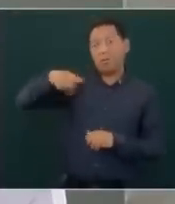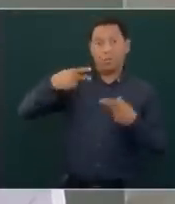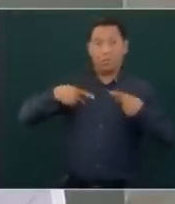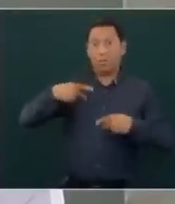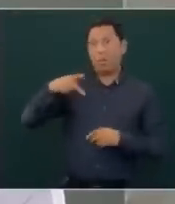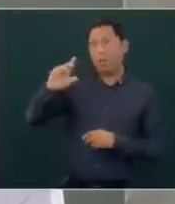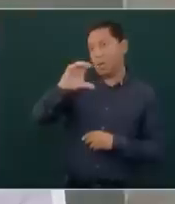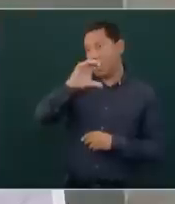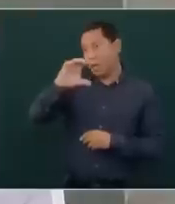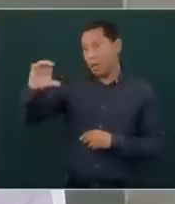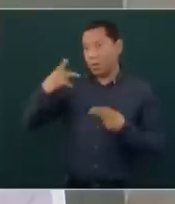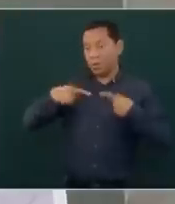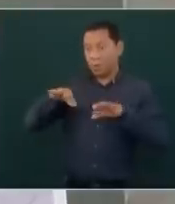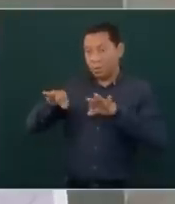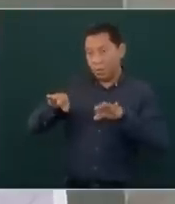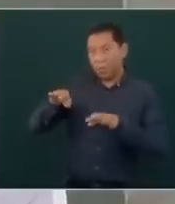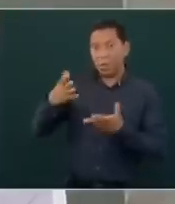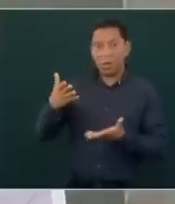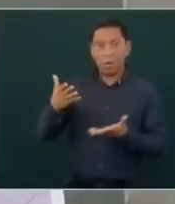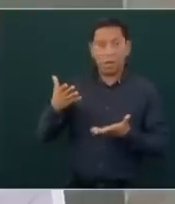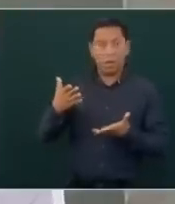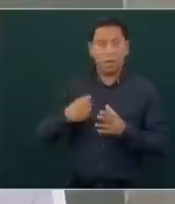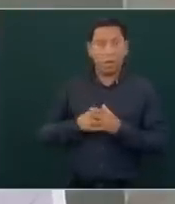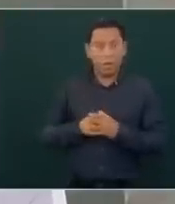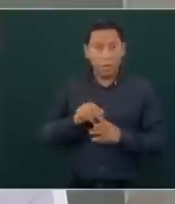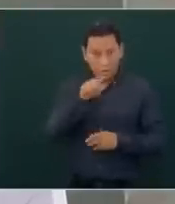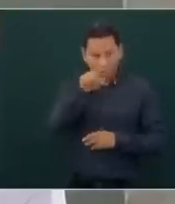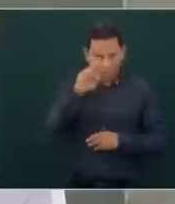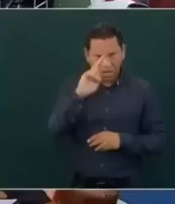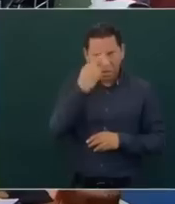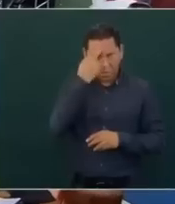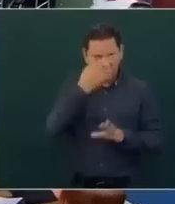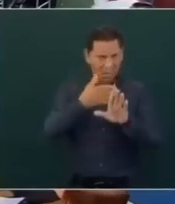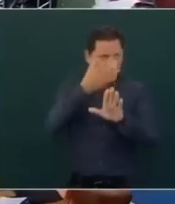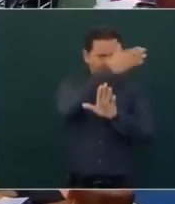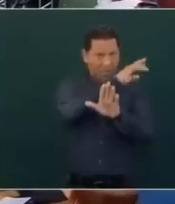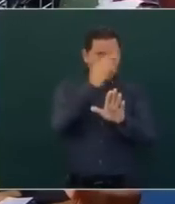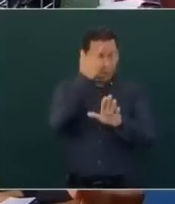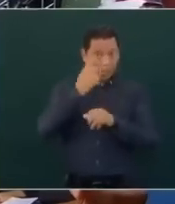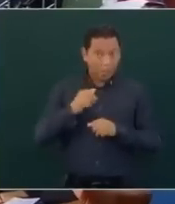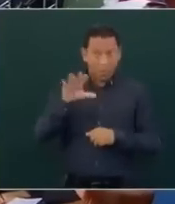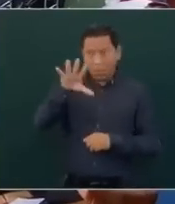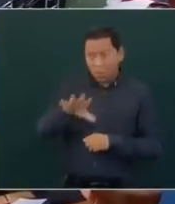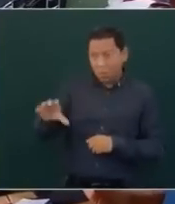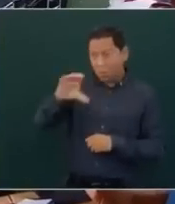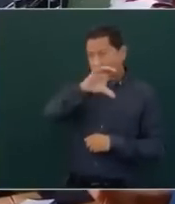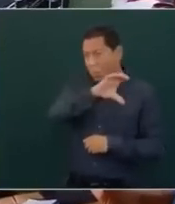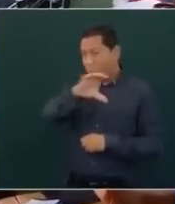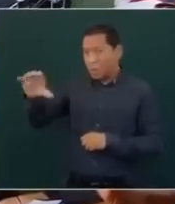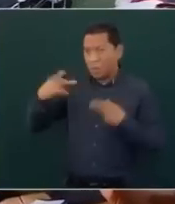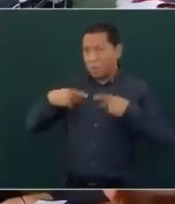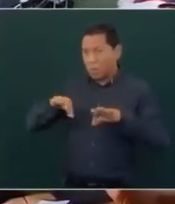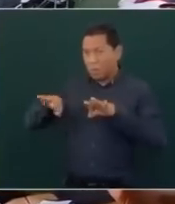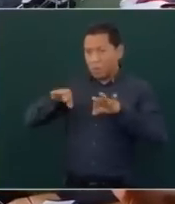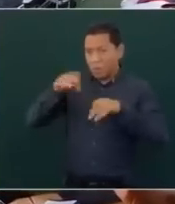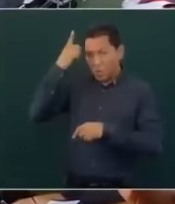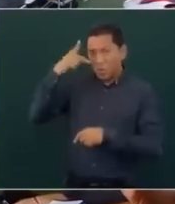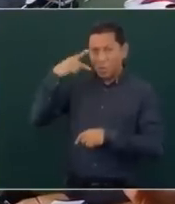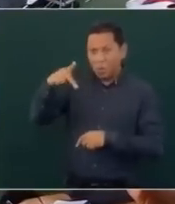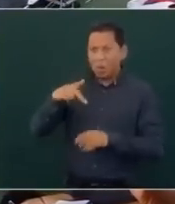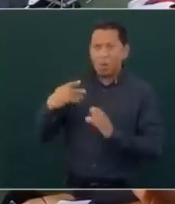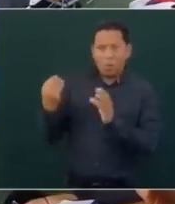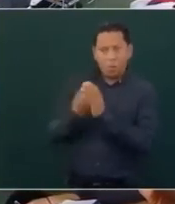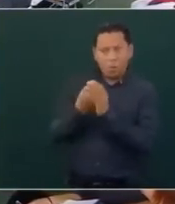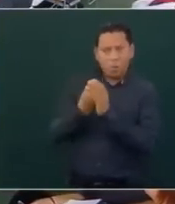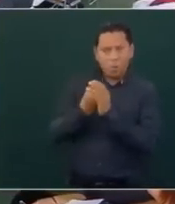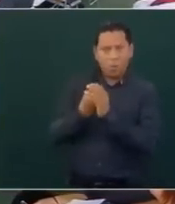campesinos. Acuérdense que privatizaron el ejido, que pusieron las